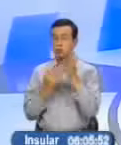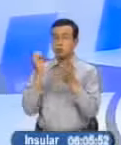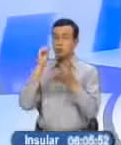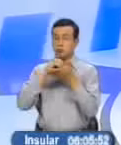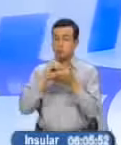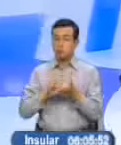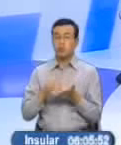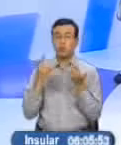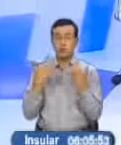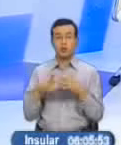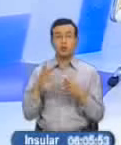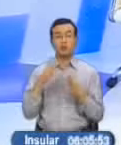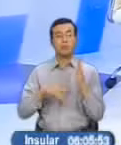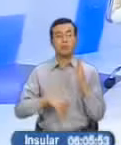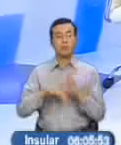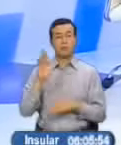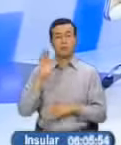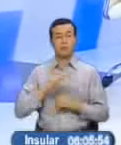tenemos hoy